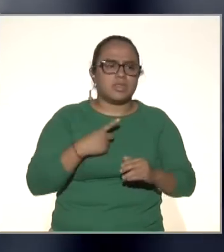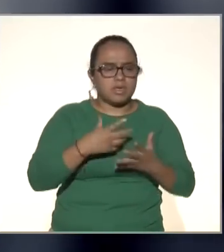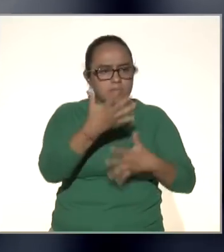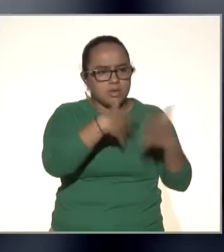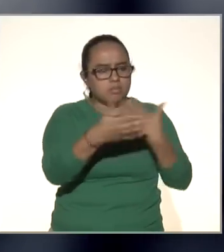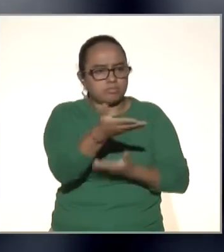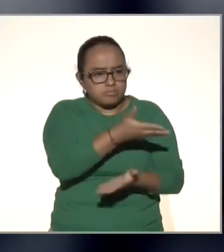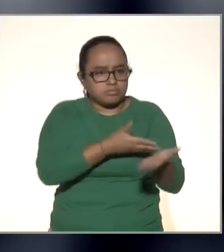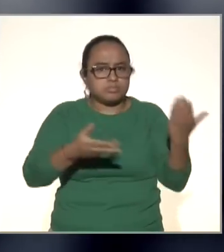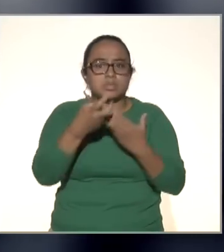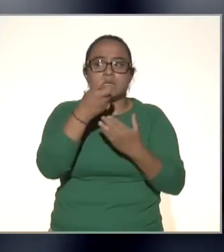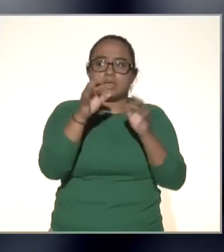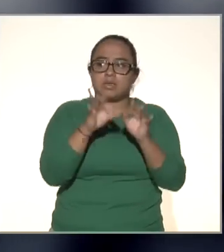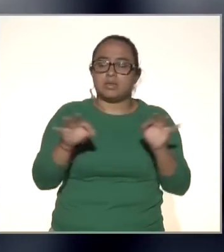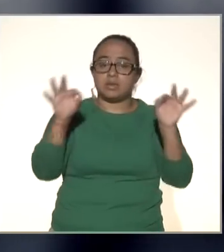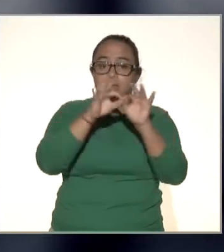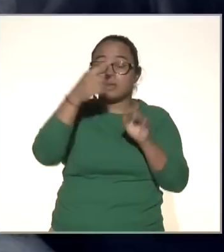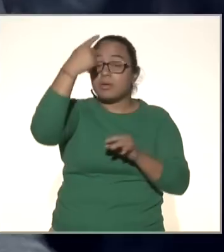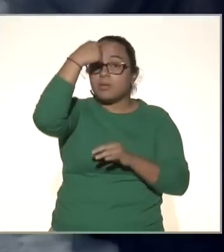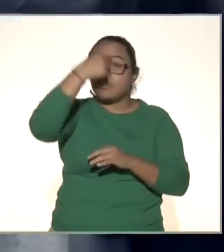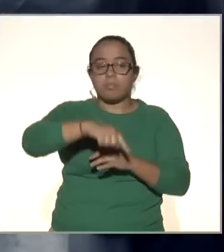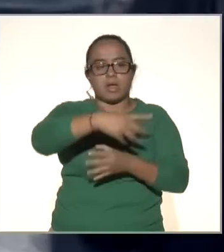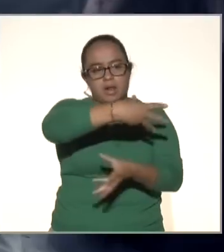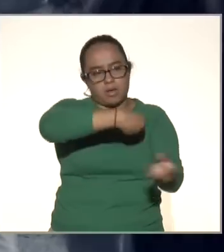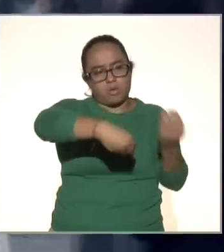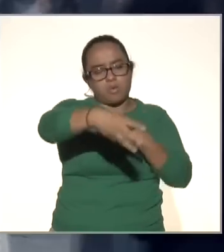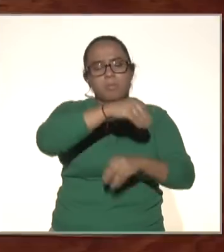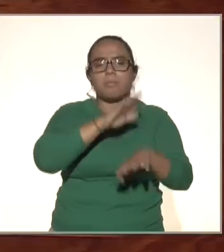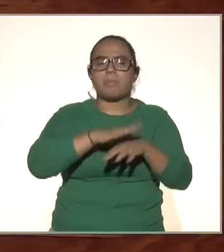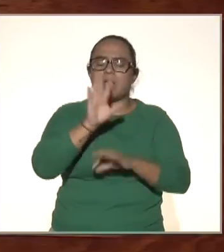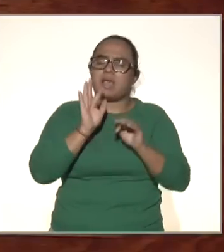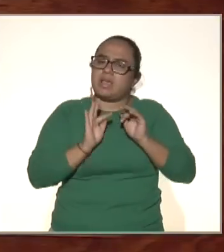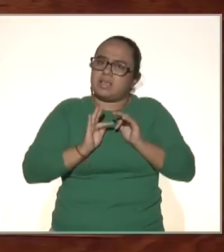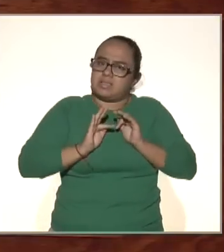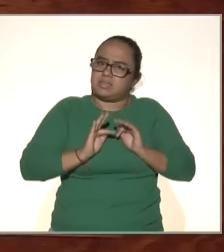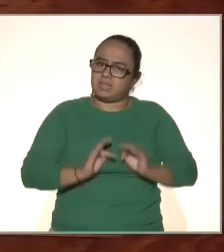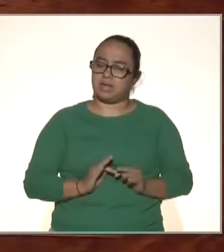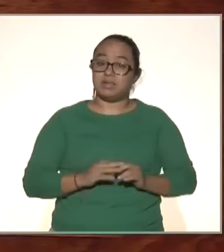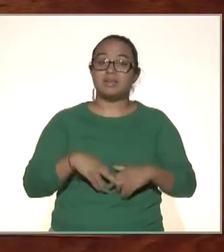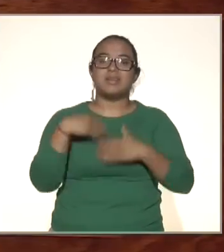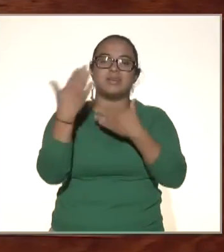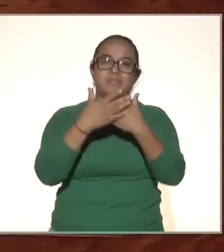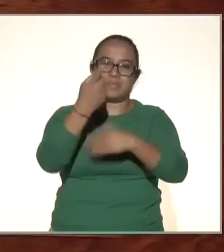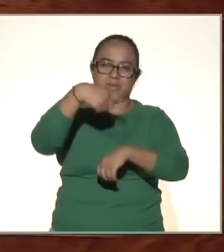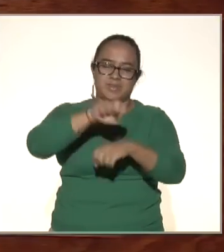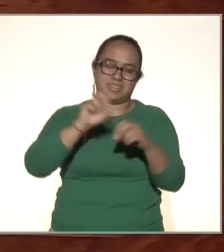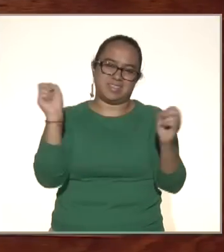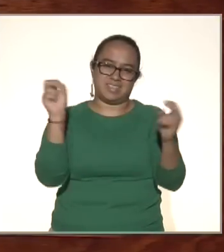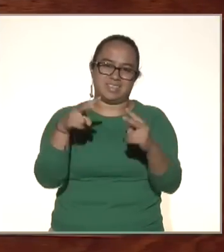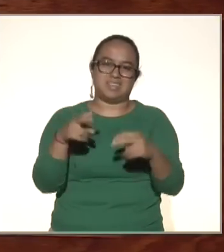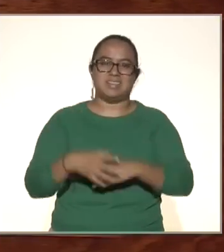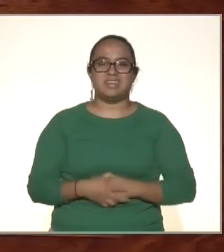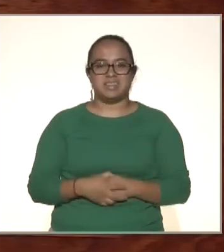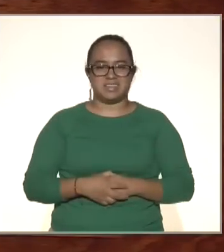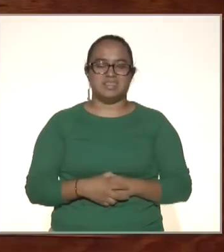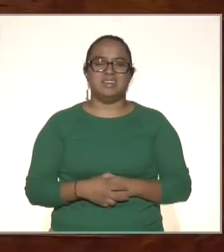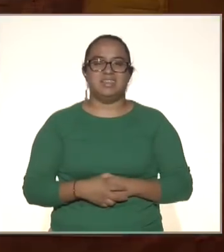familia es primordial para llevar una convivencia sana. Nos vemos la próxima semana.